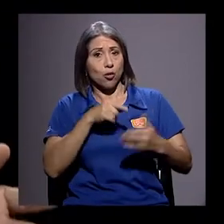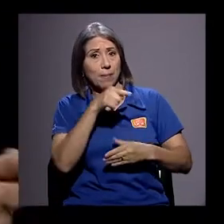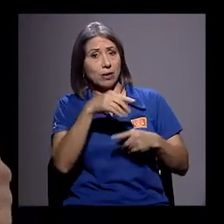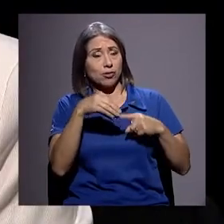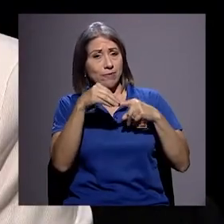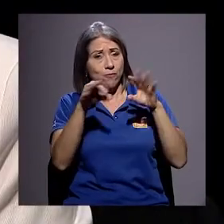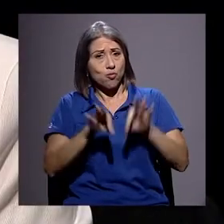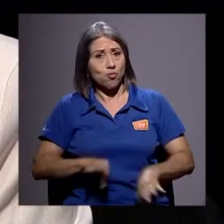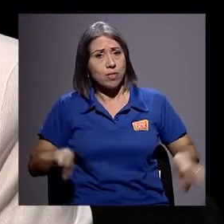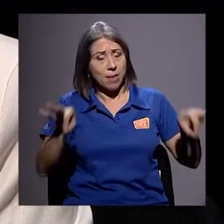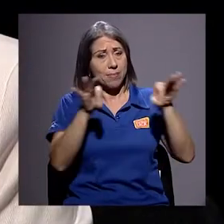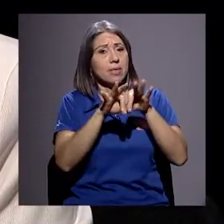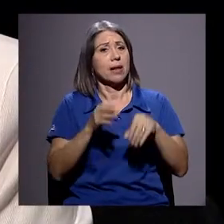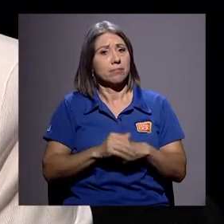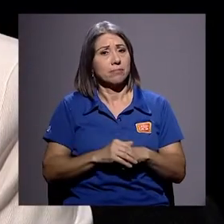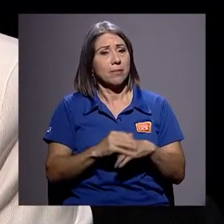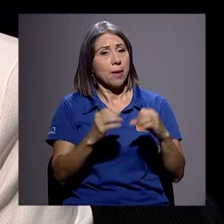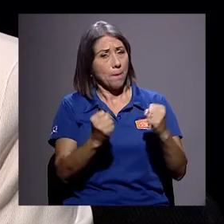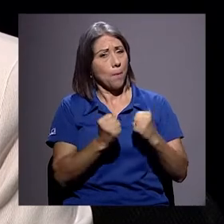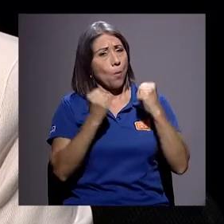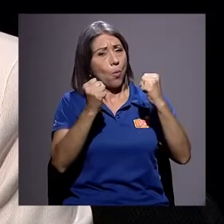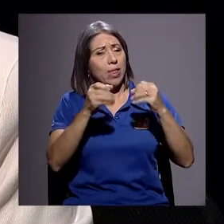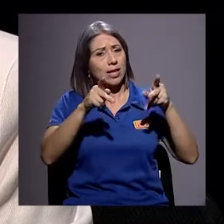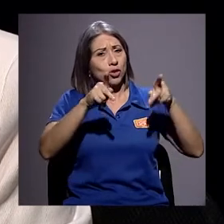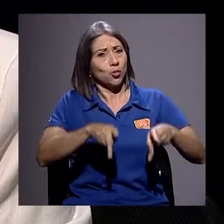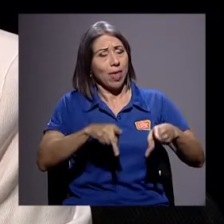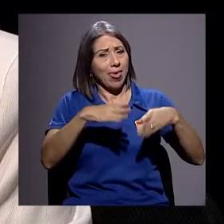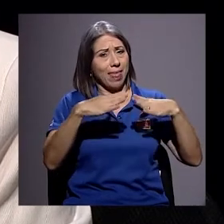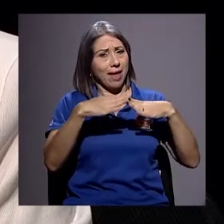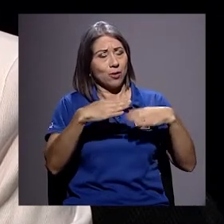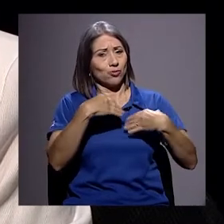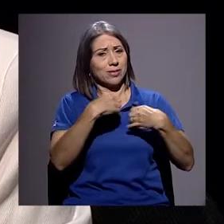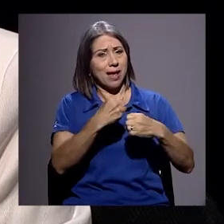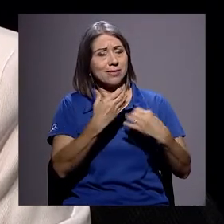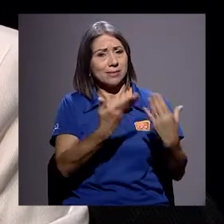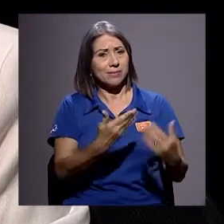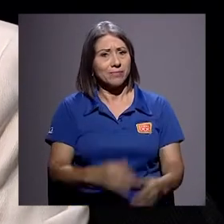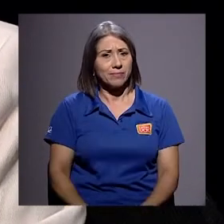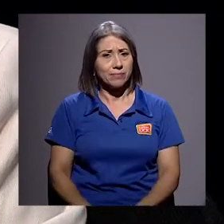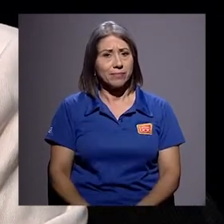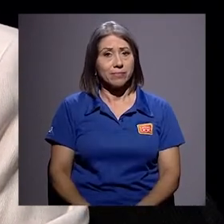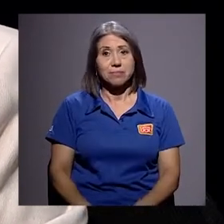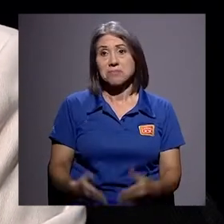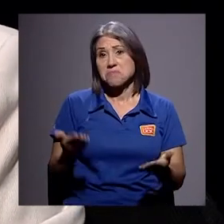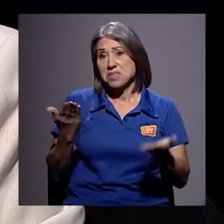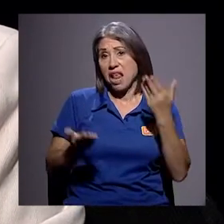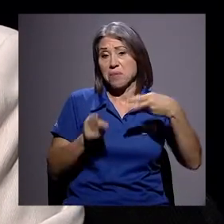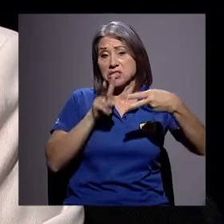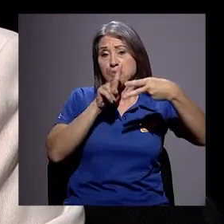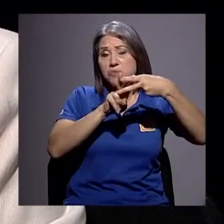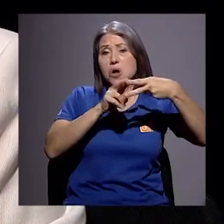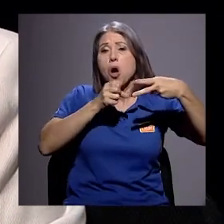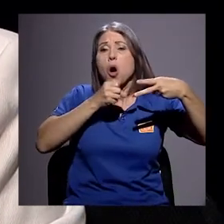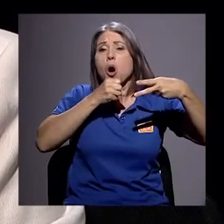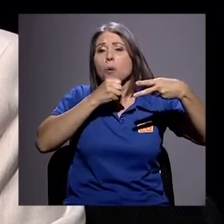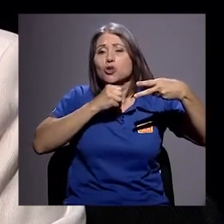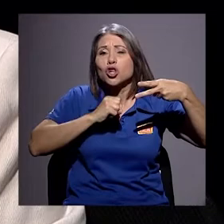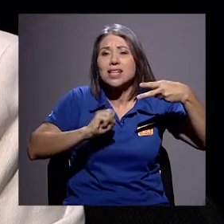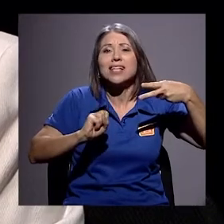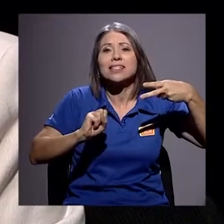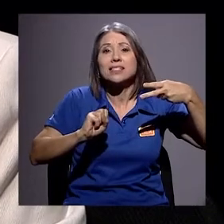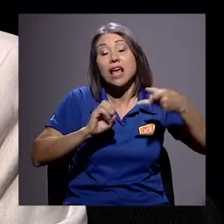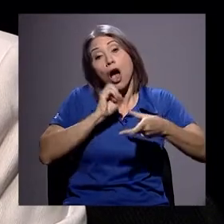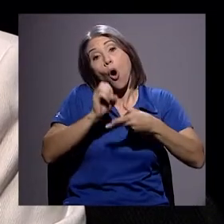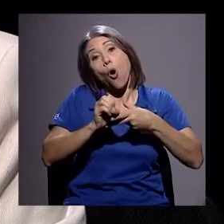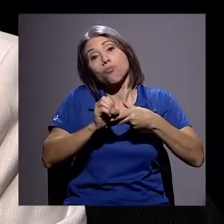fundamental que desde poder ciudadano de alguna obsolescencia tal vez o falta de representación